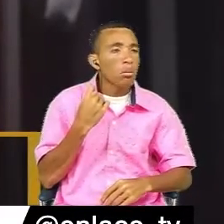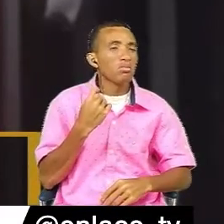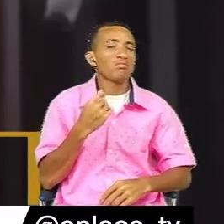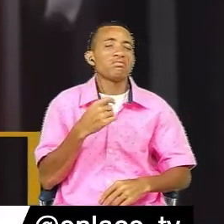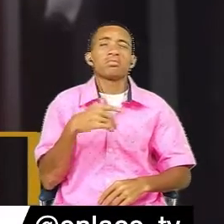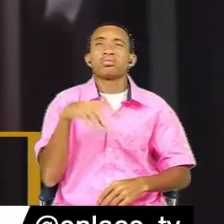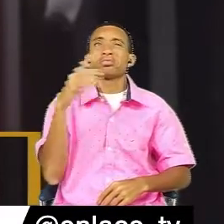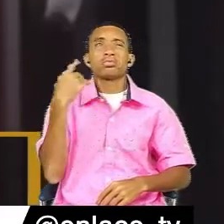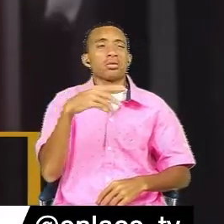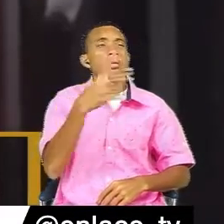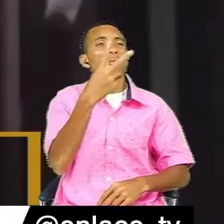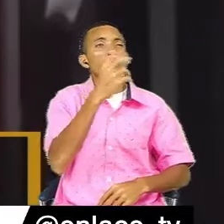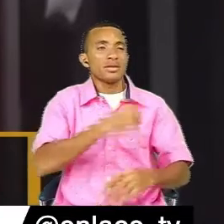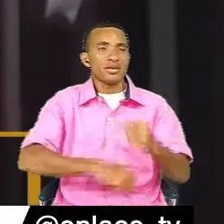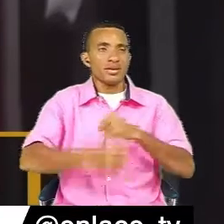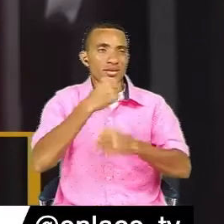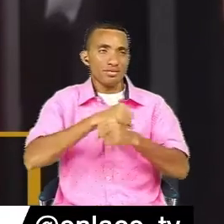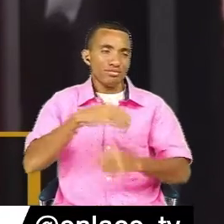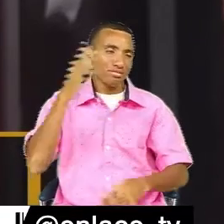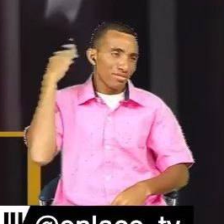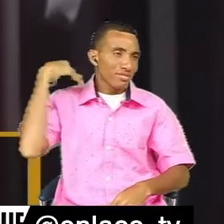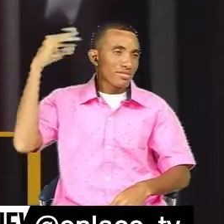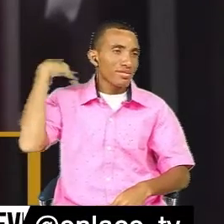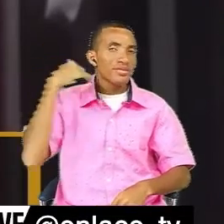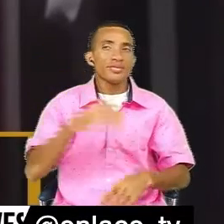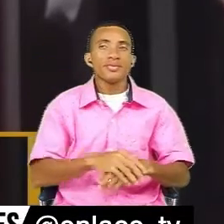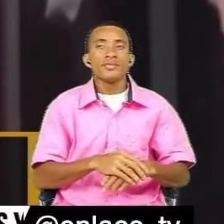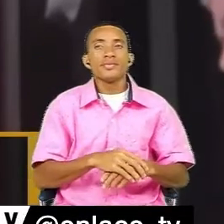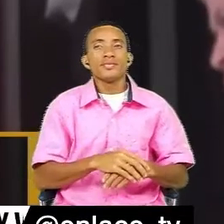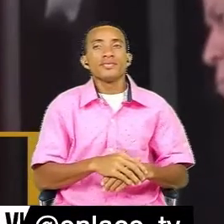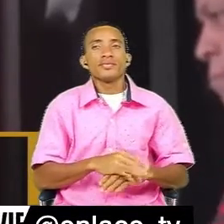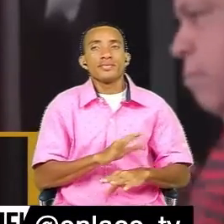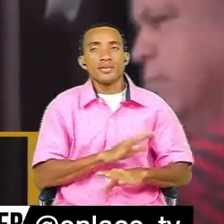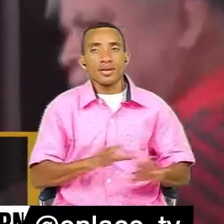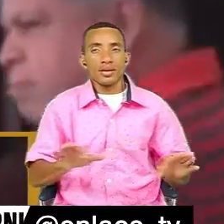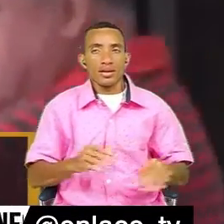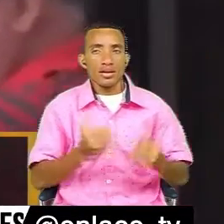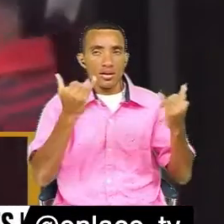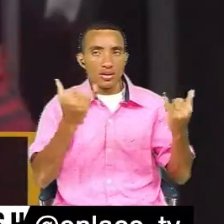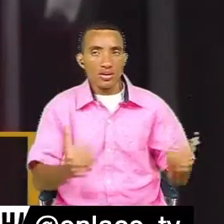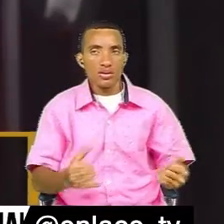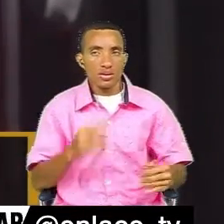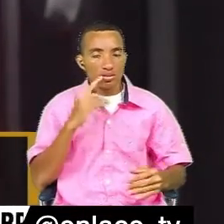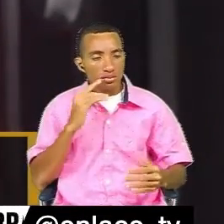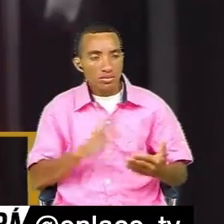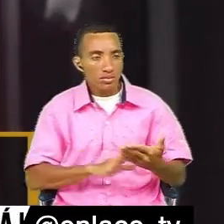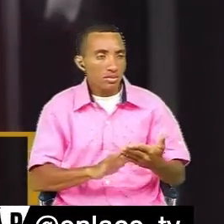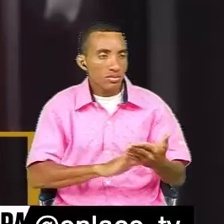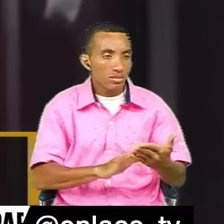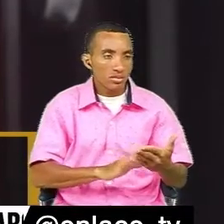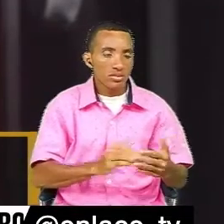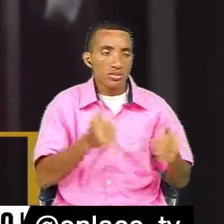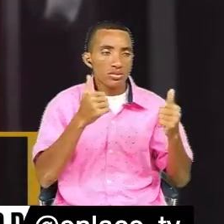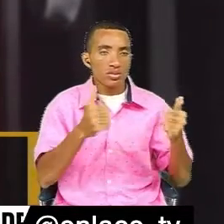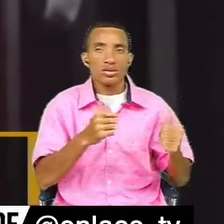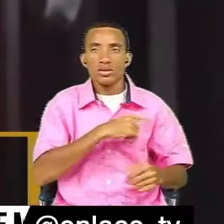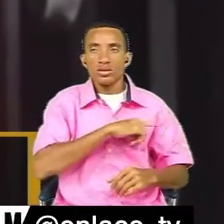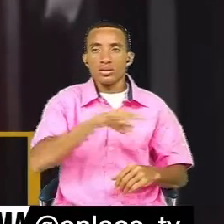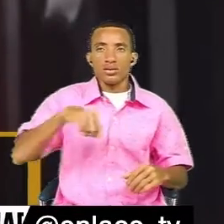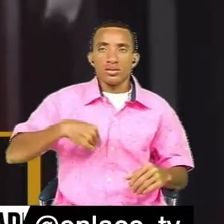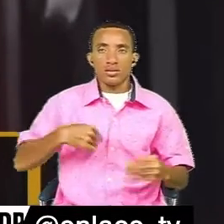usted, 20 años, que se permitió y ahora que se va a hacer, muy bien, porque ya nosotros, no, los